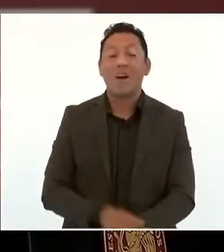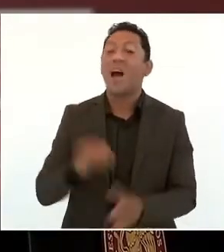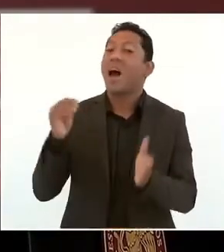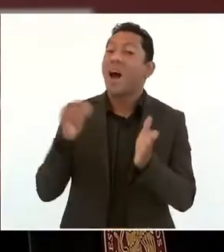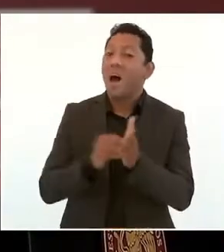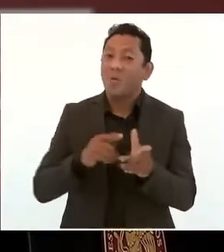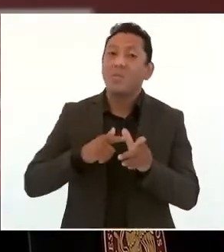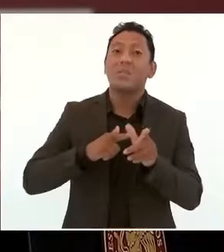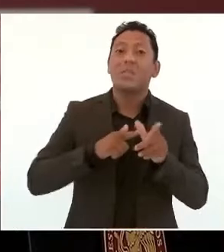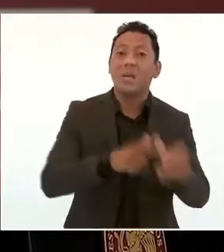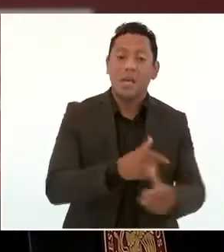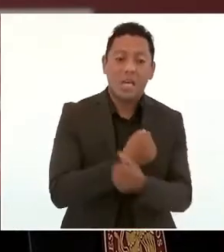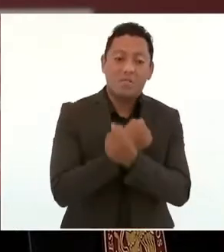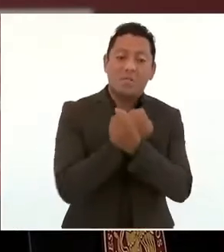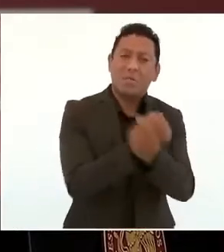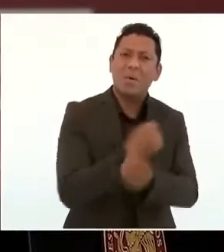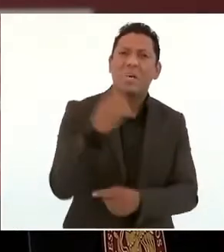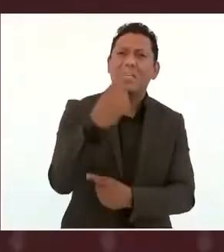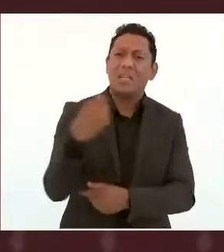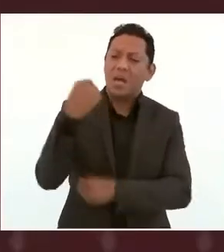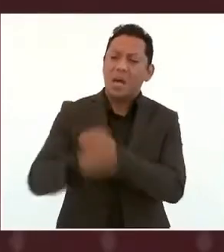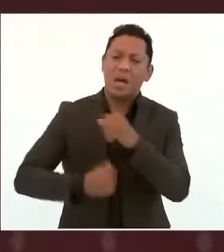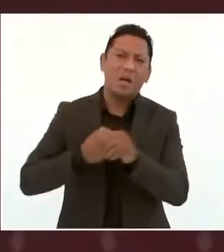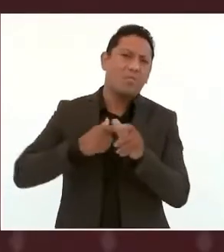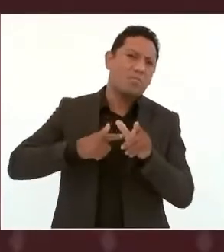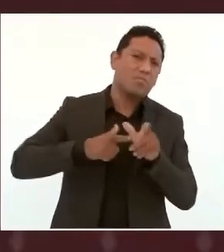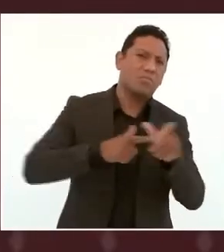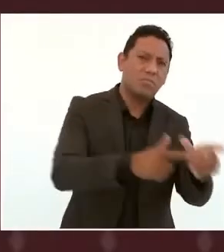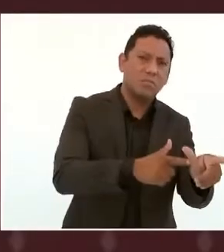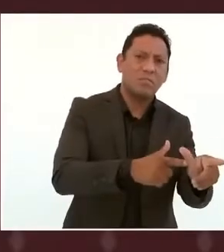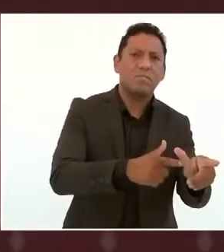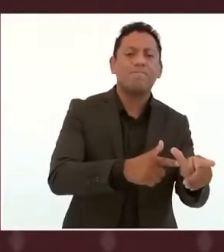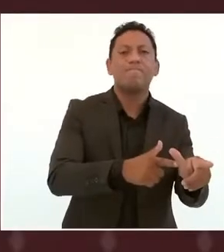continuó la esclavitud un siglo.